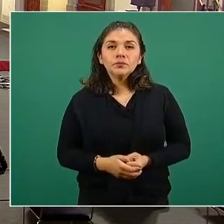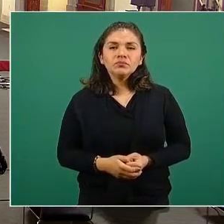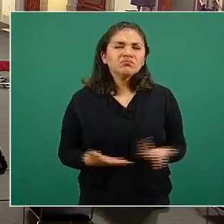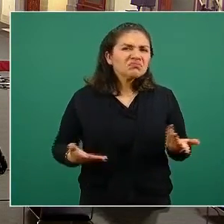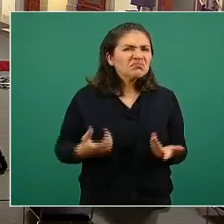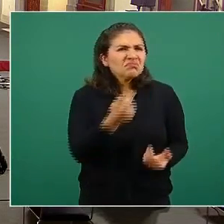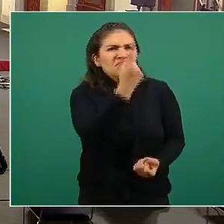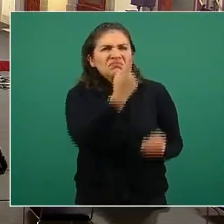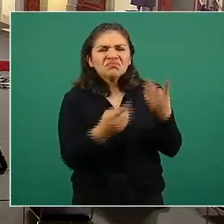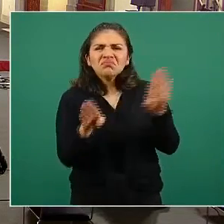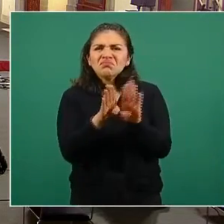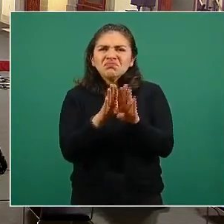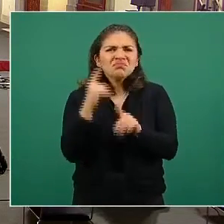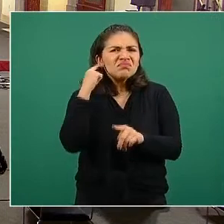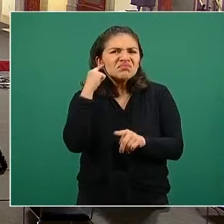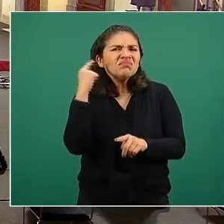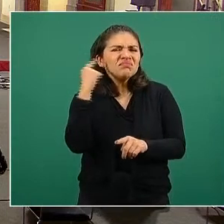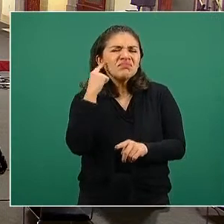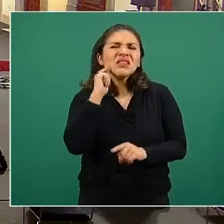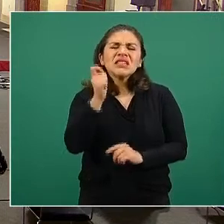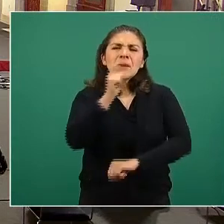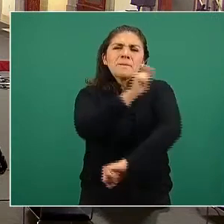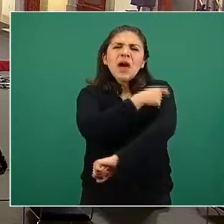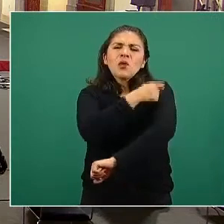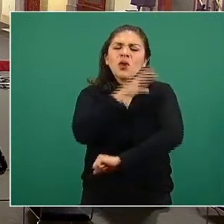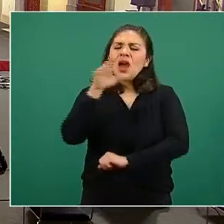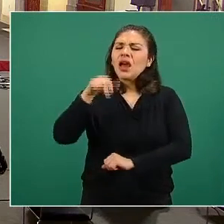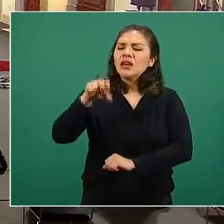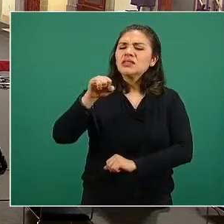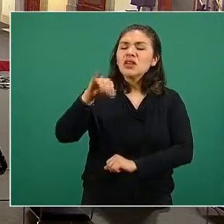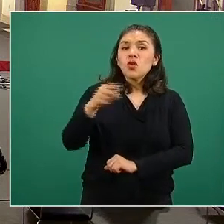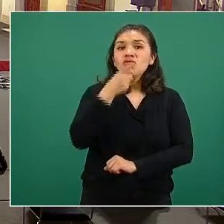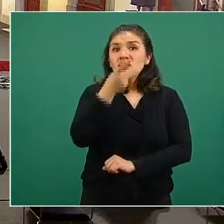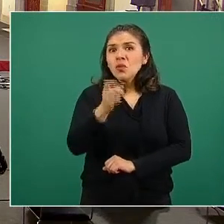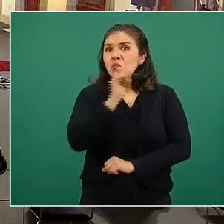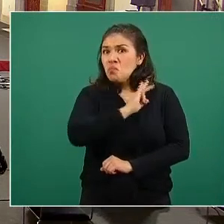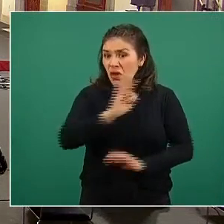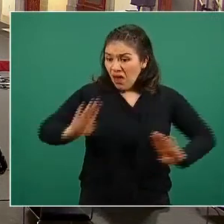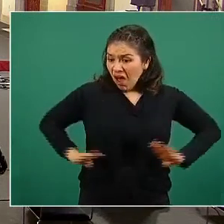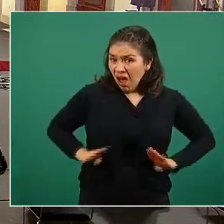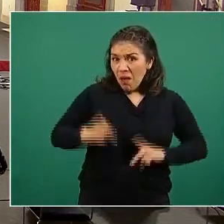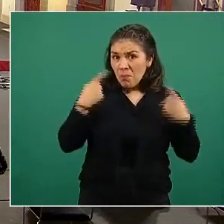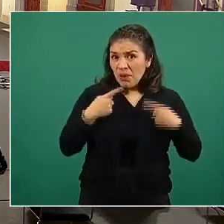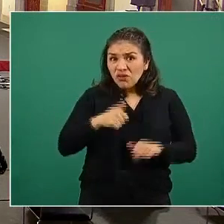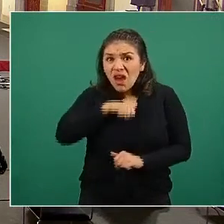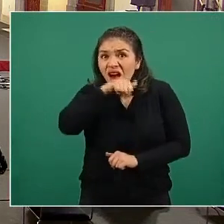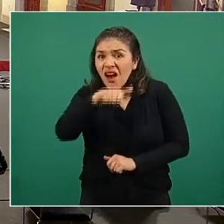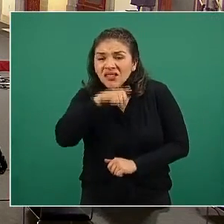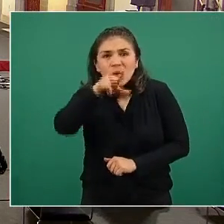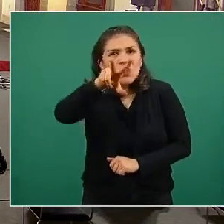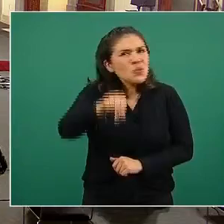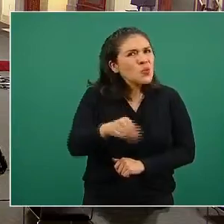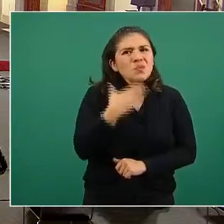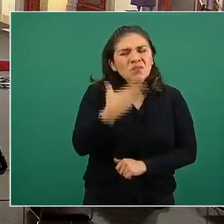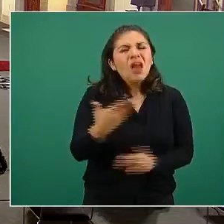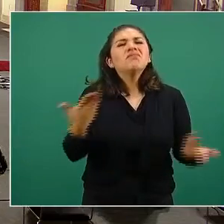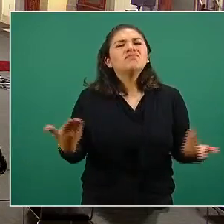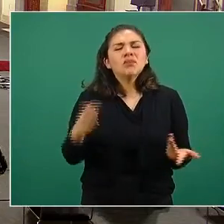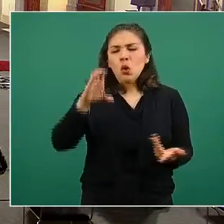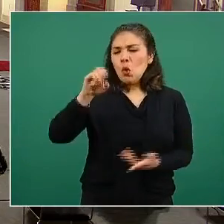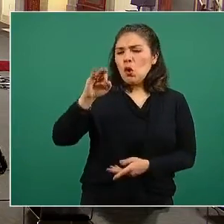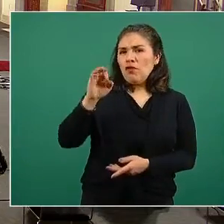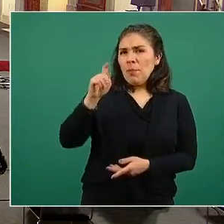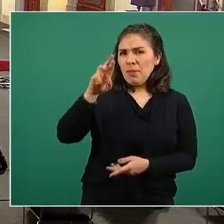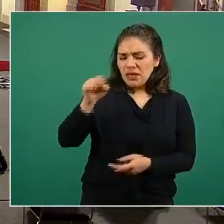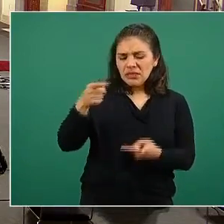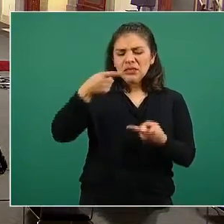cierta polémica de la vacuna de CanSino, que se habla que puede no ser adecuada para adultos mayores. Además de la COFEPRIS